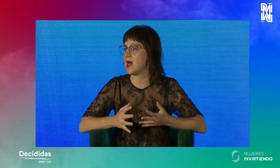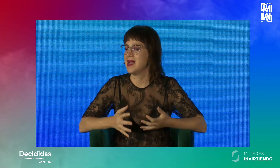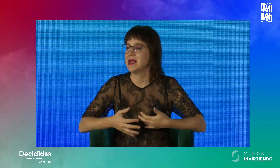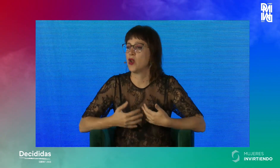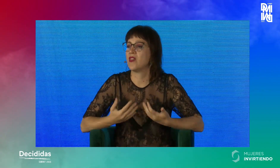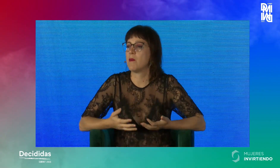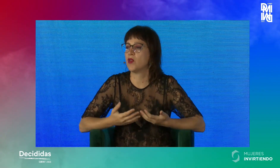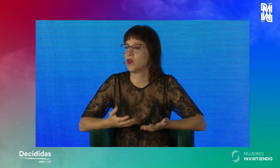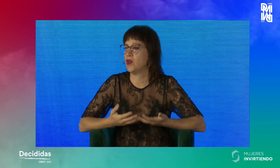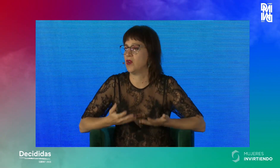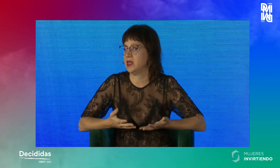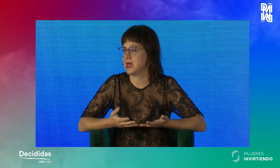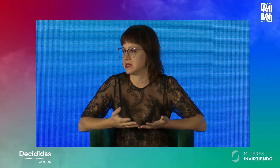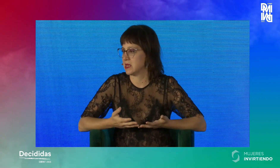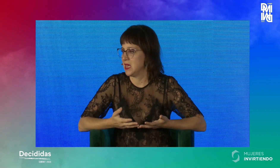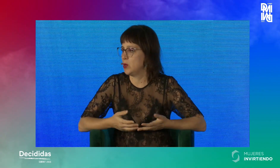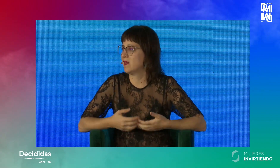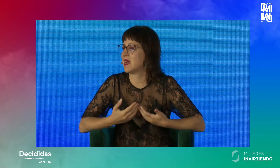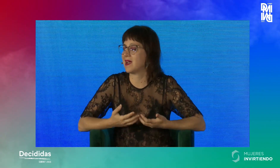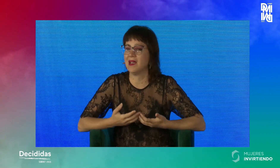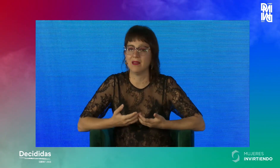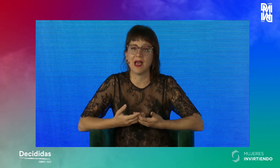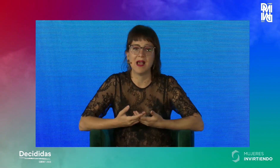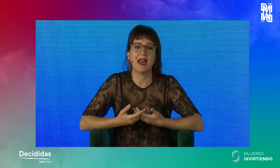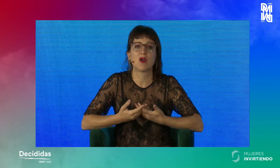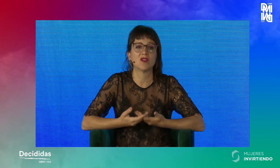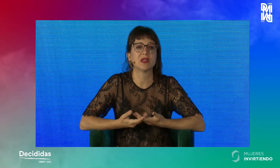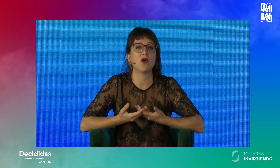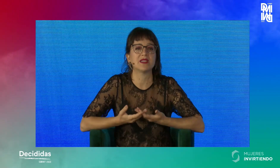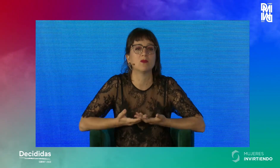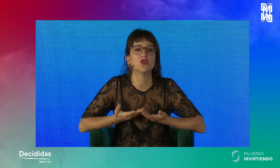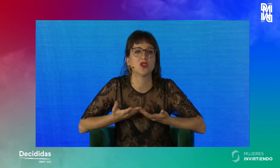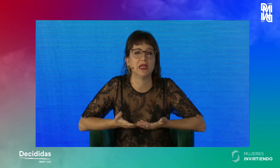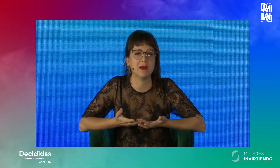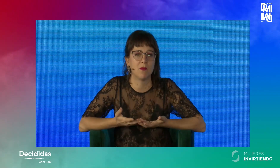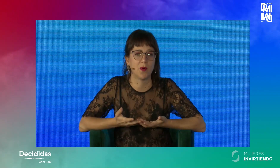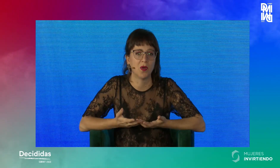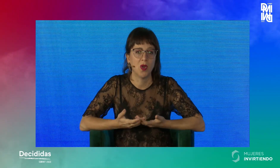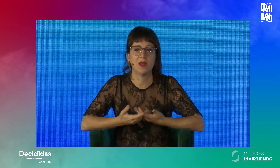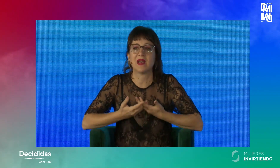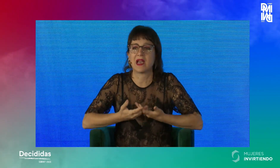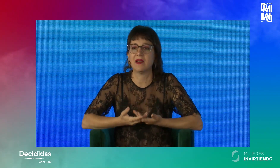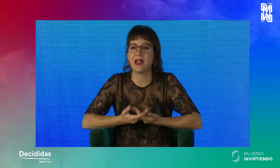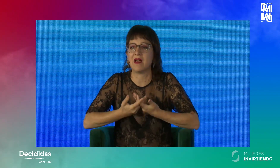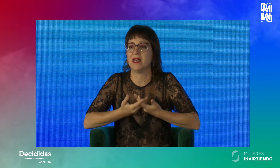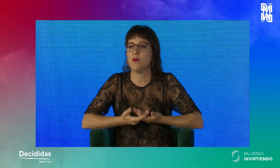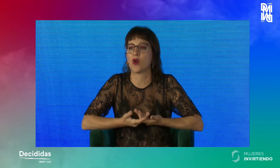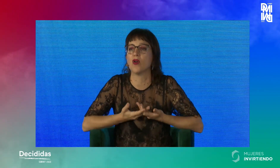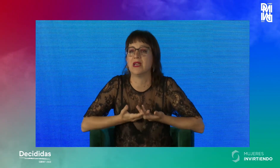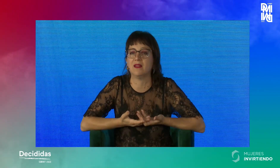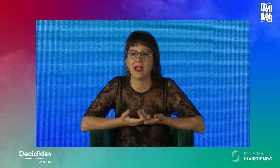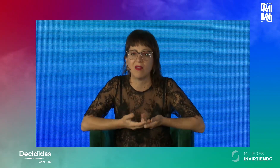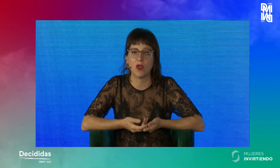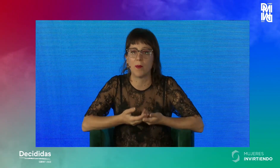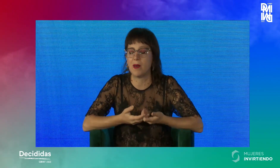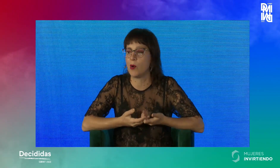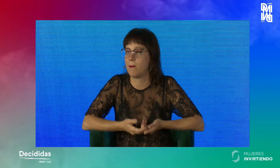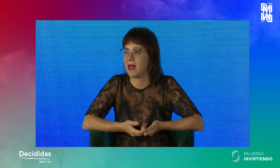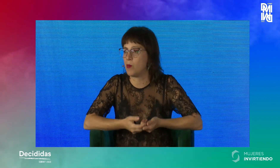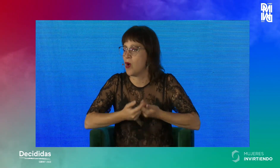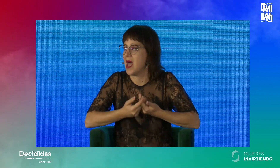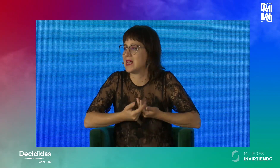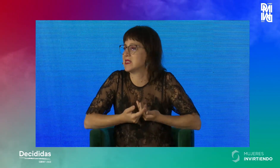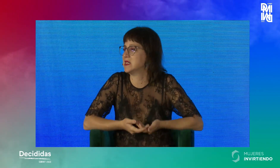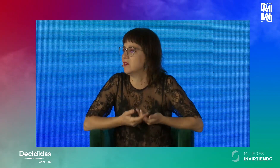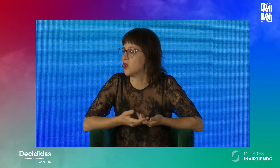acá, los damos todos los días. Y nuestra agenda la conocemos hace mucho tiempo. Nuestra agenda la venimos conquistando palmo a